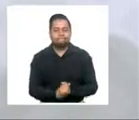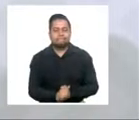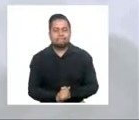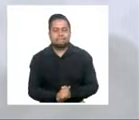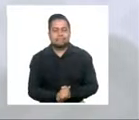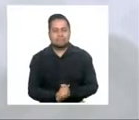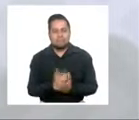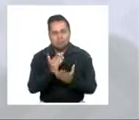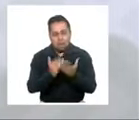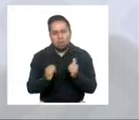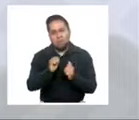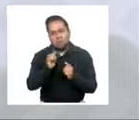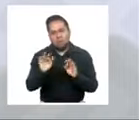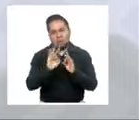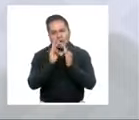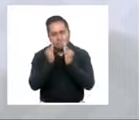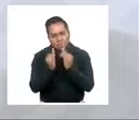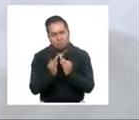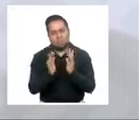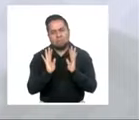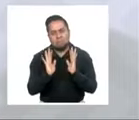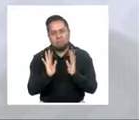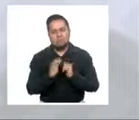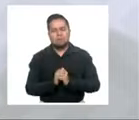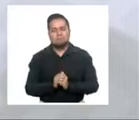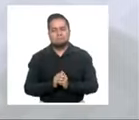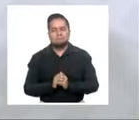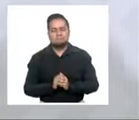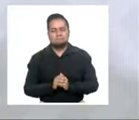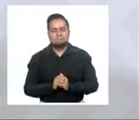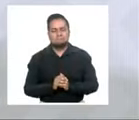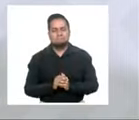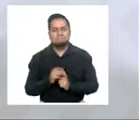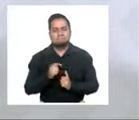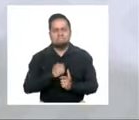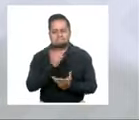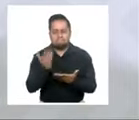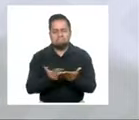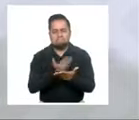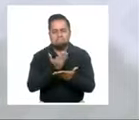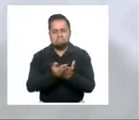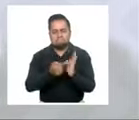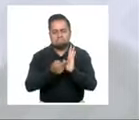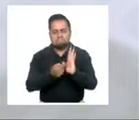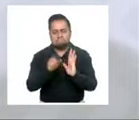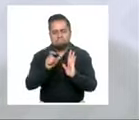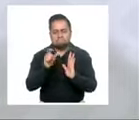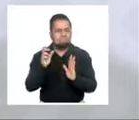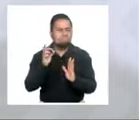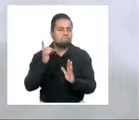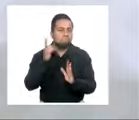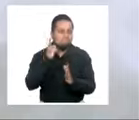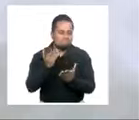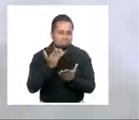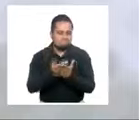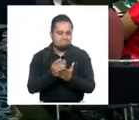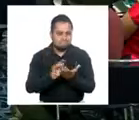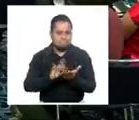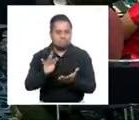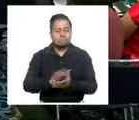Ahora va a haber otro modelo que vamos a presentar ya en la iniciativa. Muchas